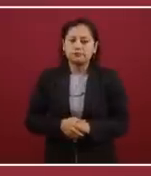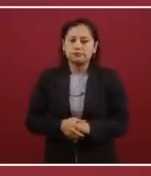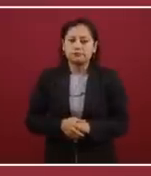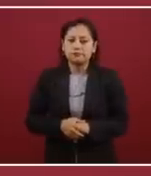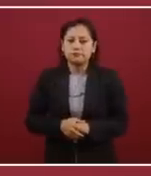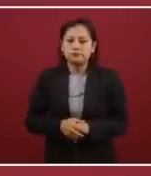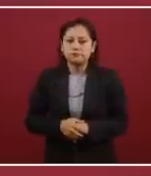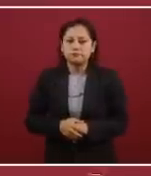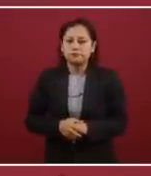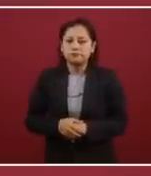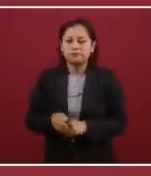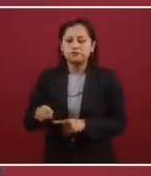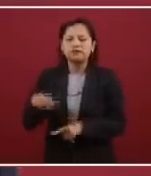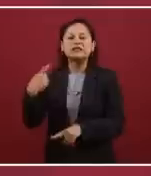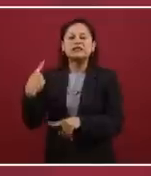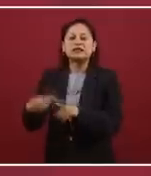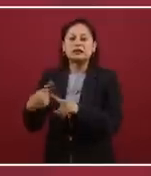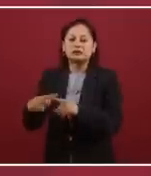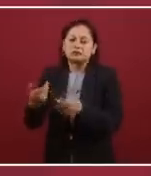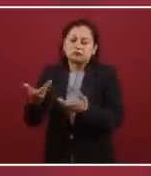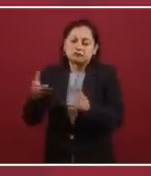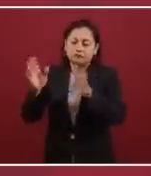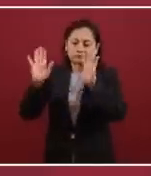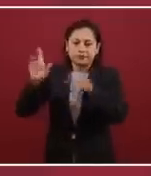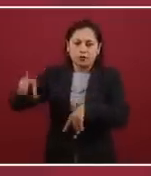lo contrata un gobierno